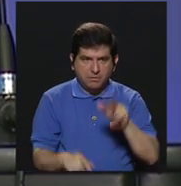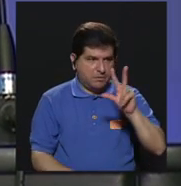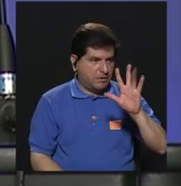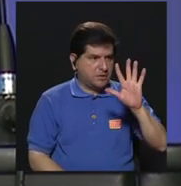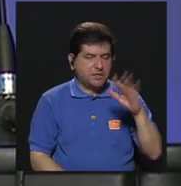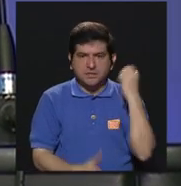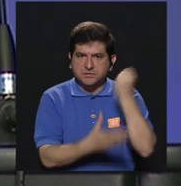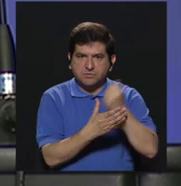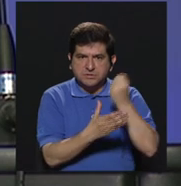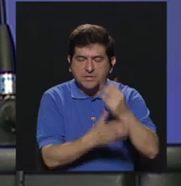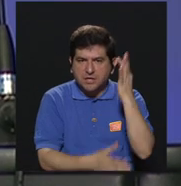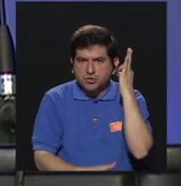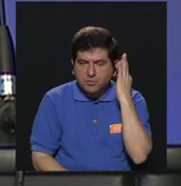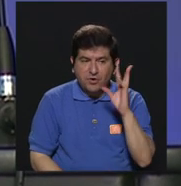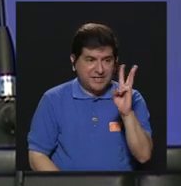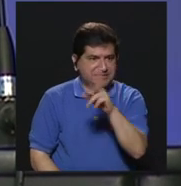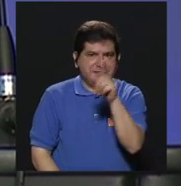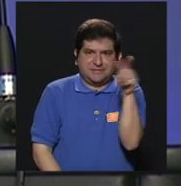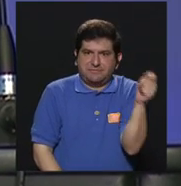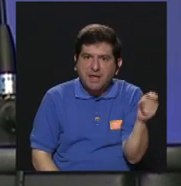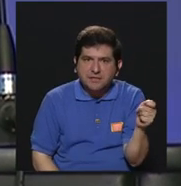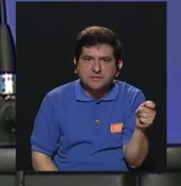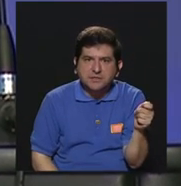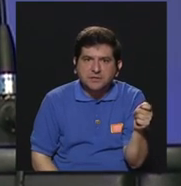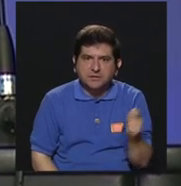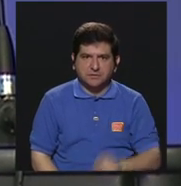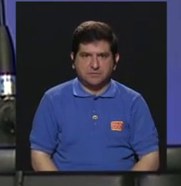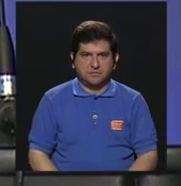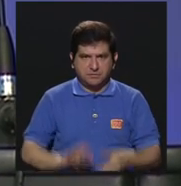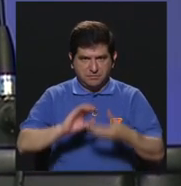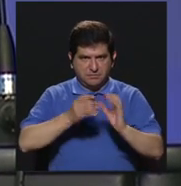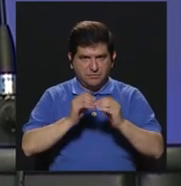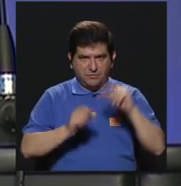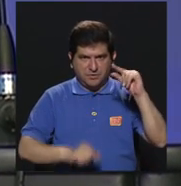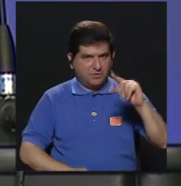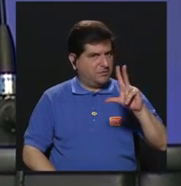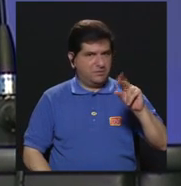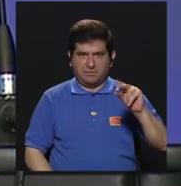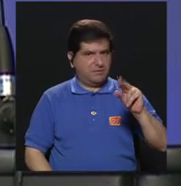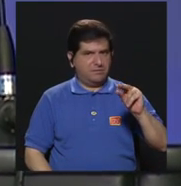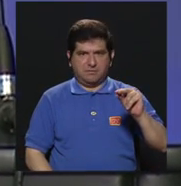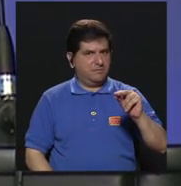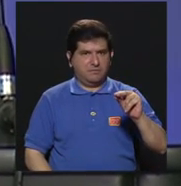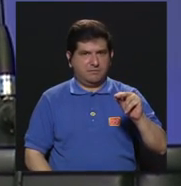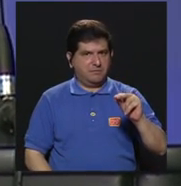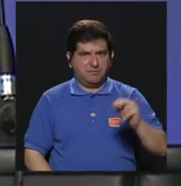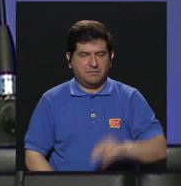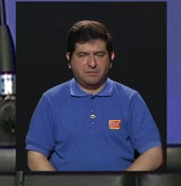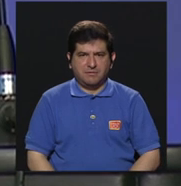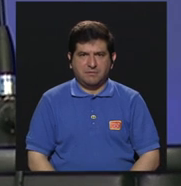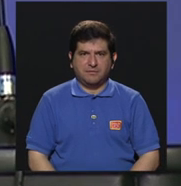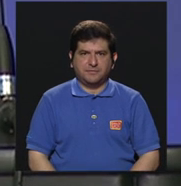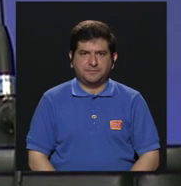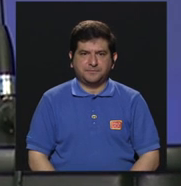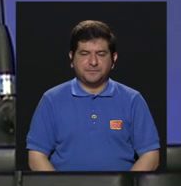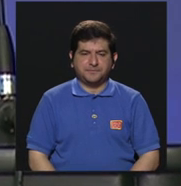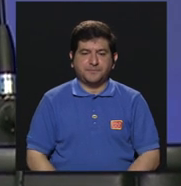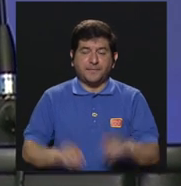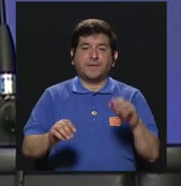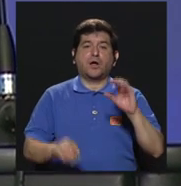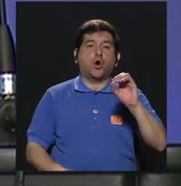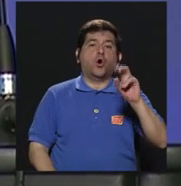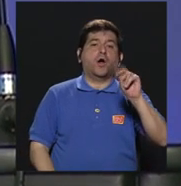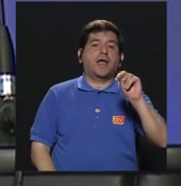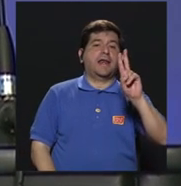35 feminicidios en 6 meses no es cualquier cosa. Con todo, las